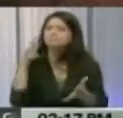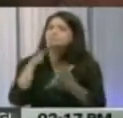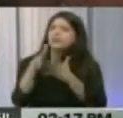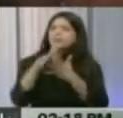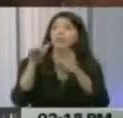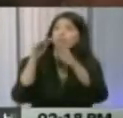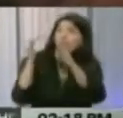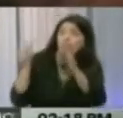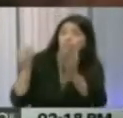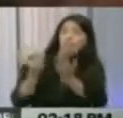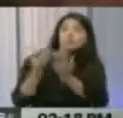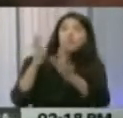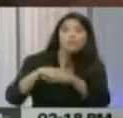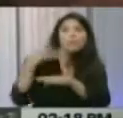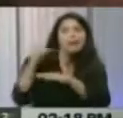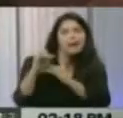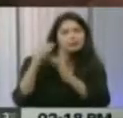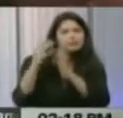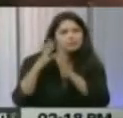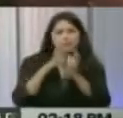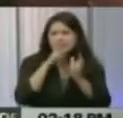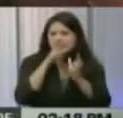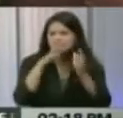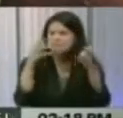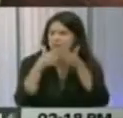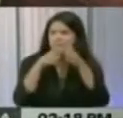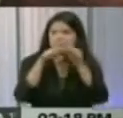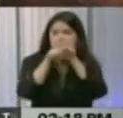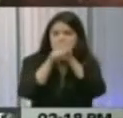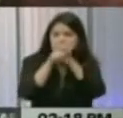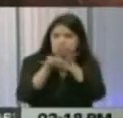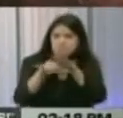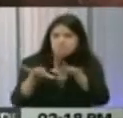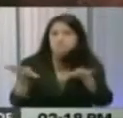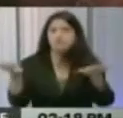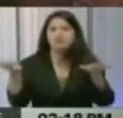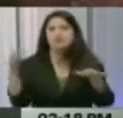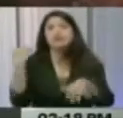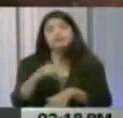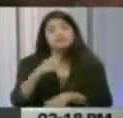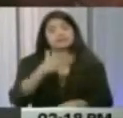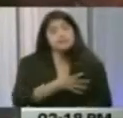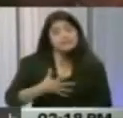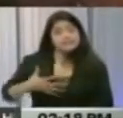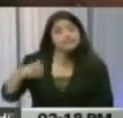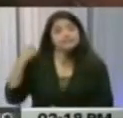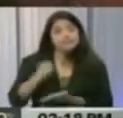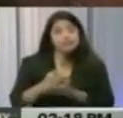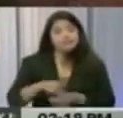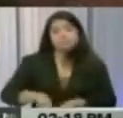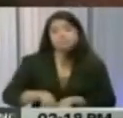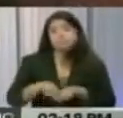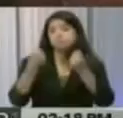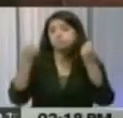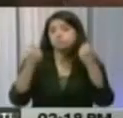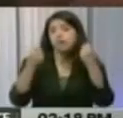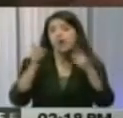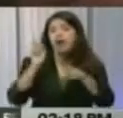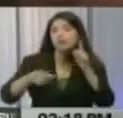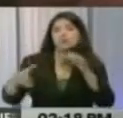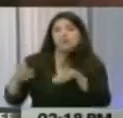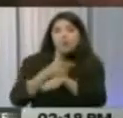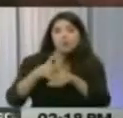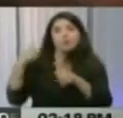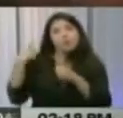el mundo, porque hay una geopolítica bélica que está desplegada y que está empeñada en destruir procesos y en